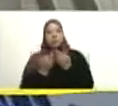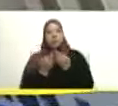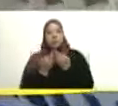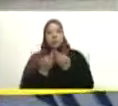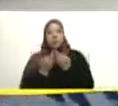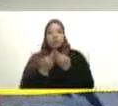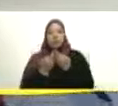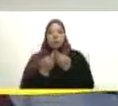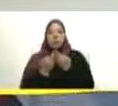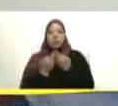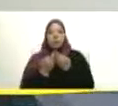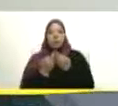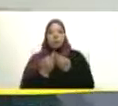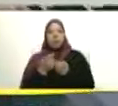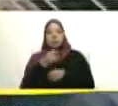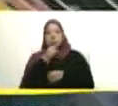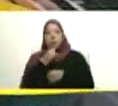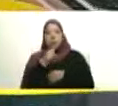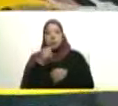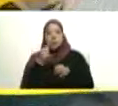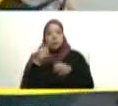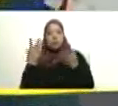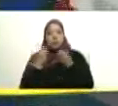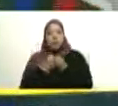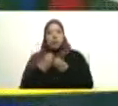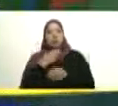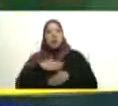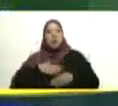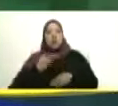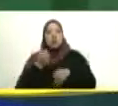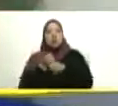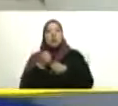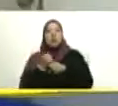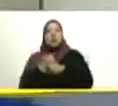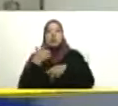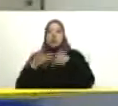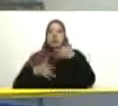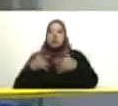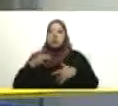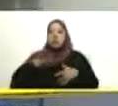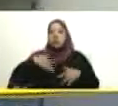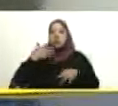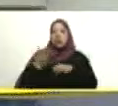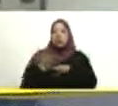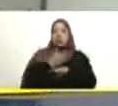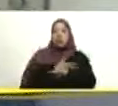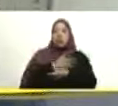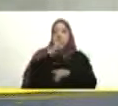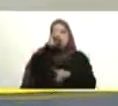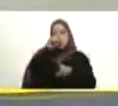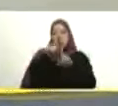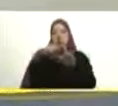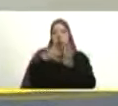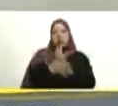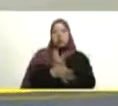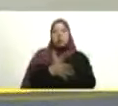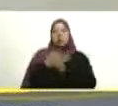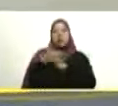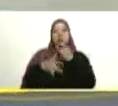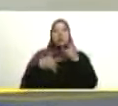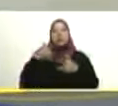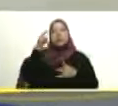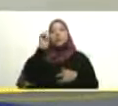familia Nieves García, para que podamos nosotros pasar y poder, bueno, cumplir también en el marco de este